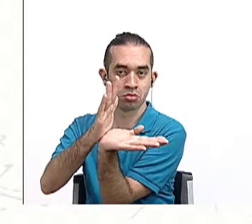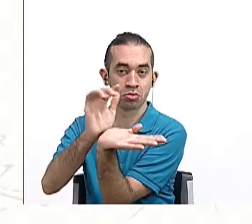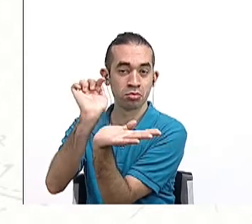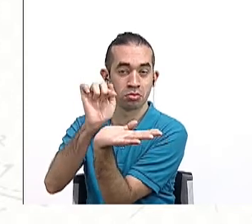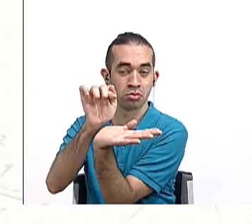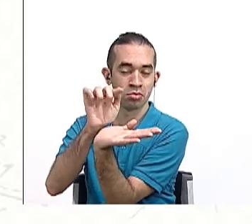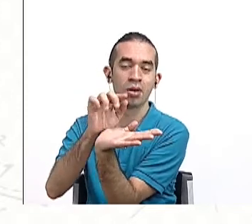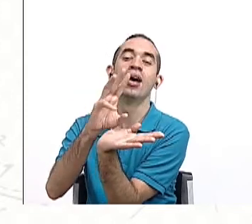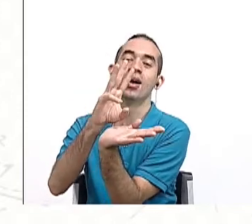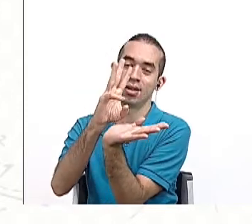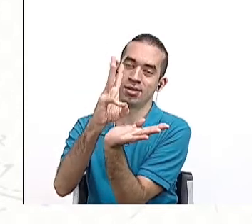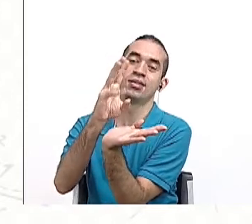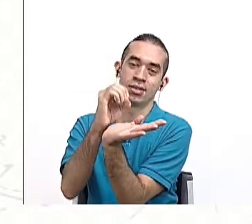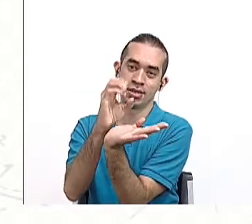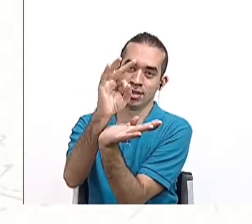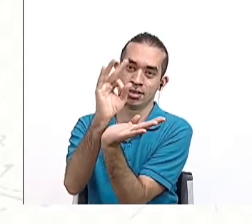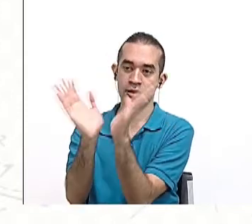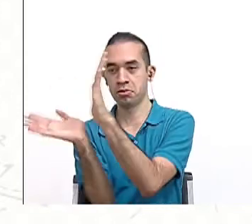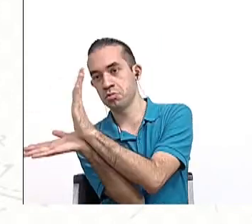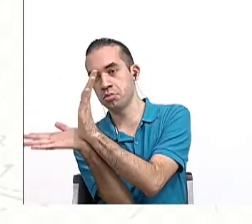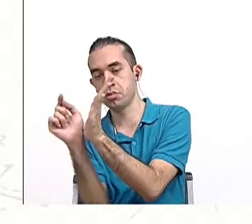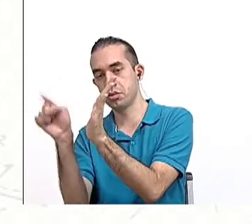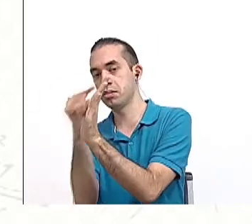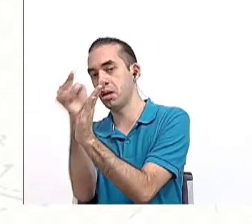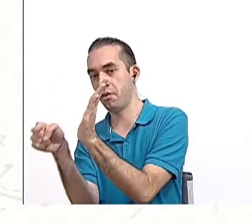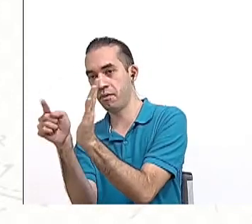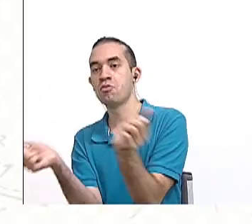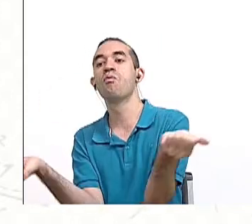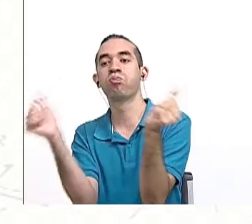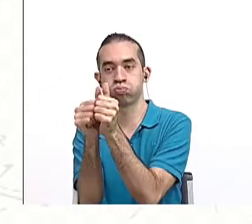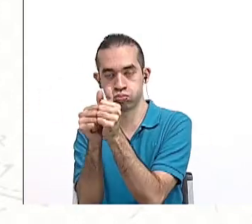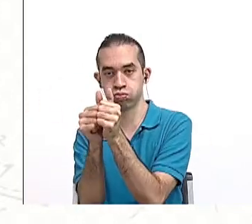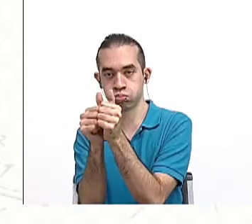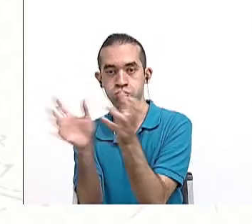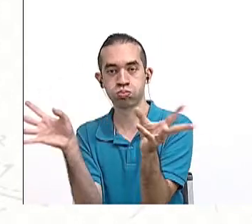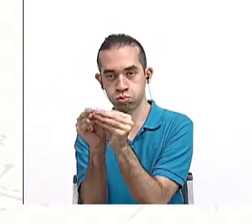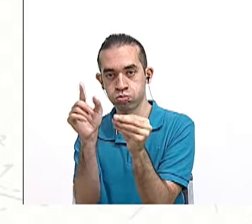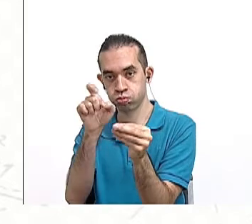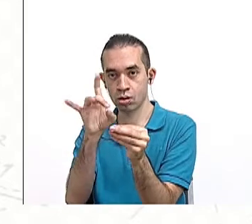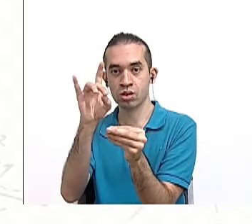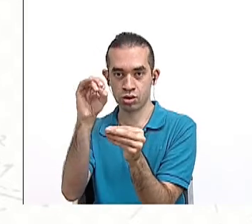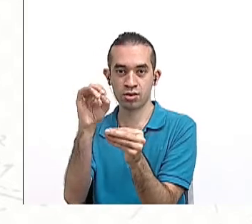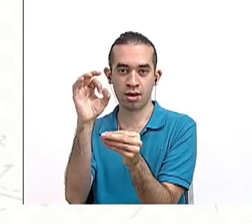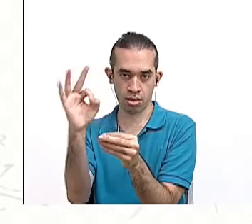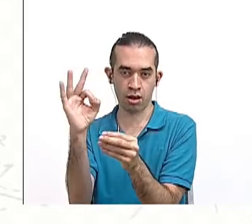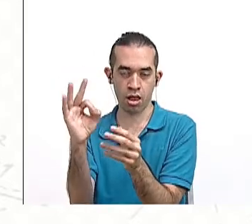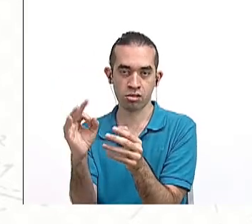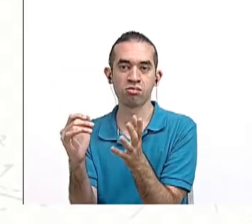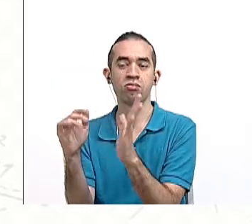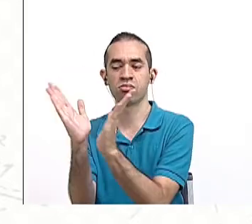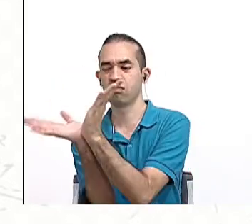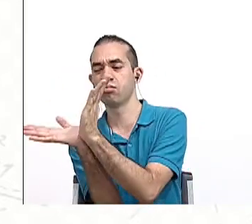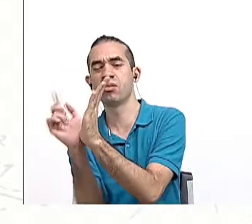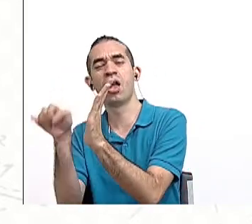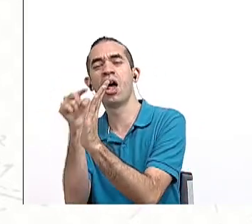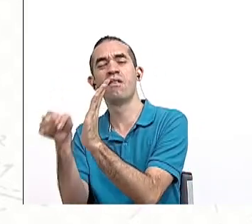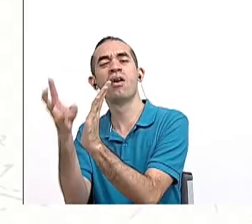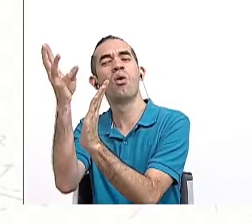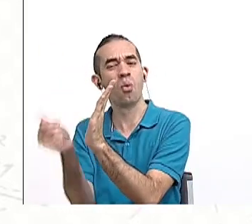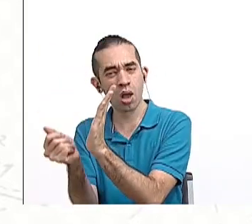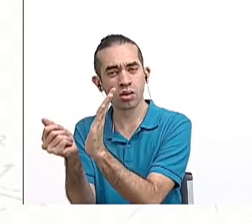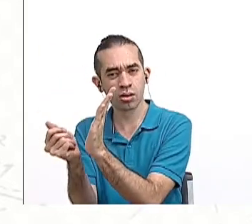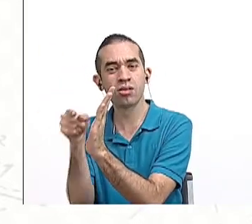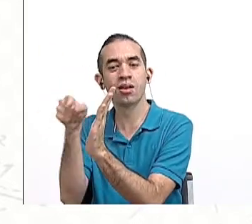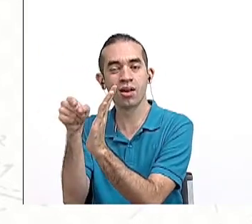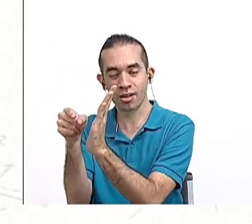bien con el ángulo cuya medida es 60 entonces cuánto vale alfa excelente